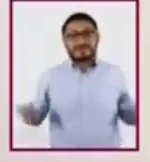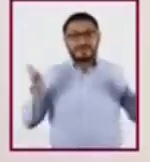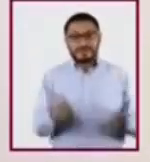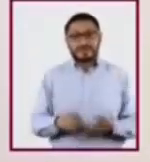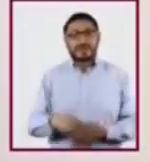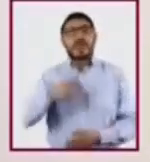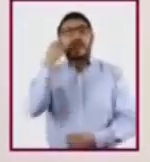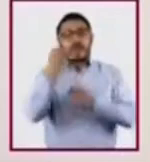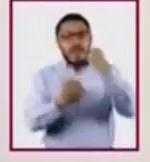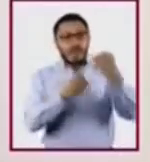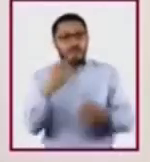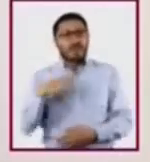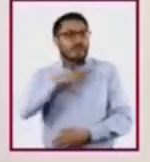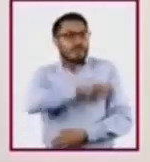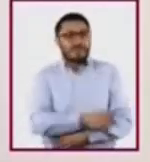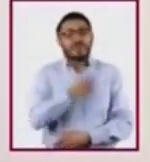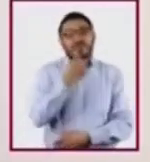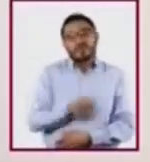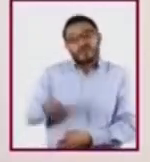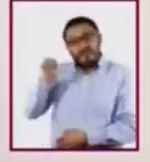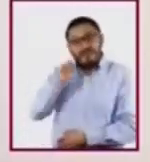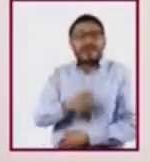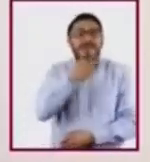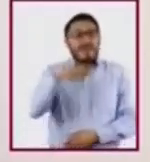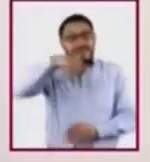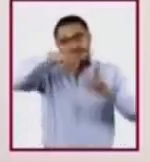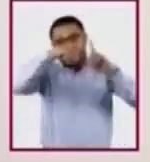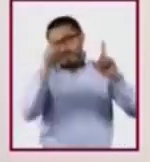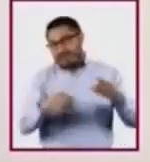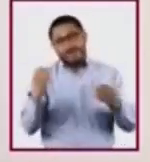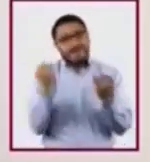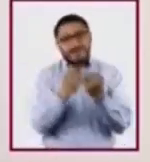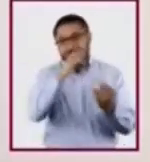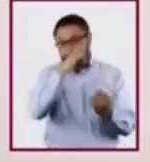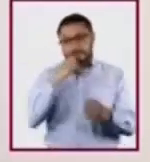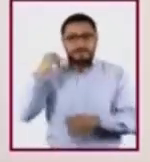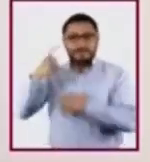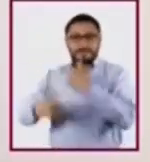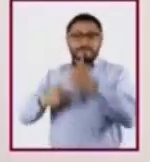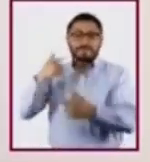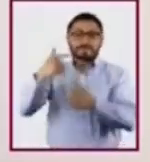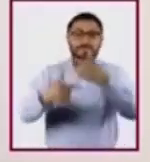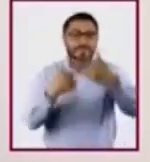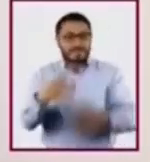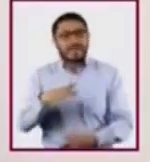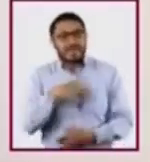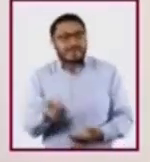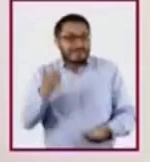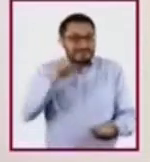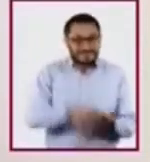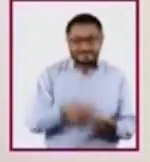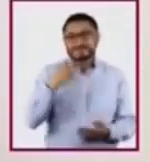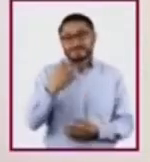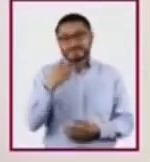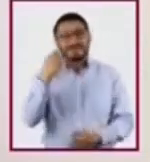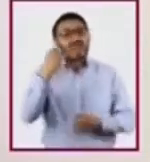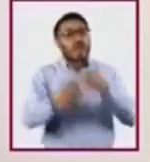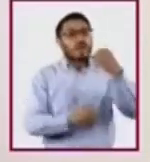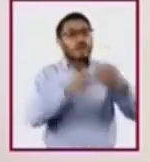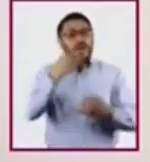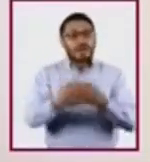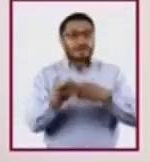niñas y niños en México, como se practica de generación en generación, puede entrar en esta categoría de